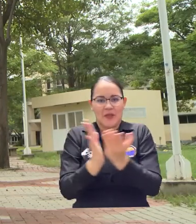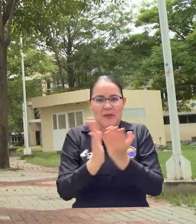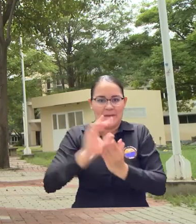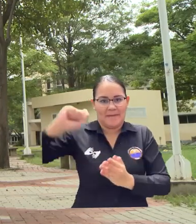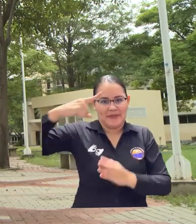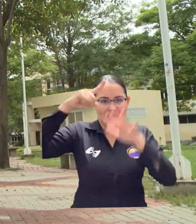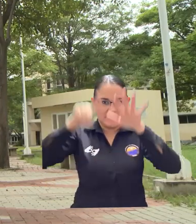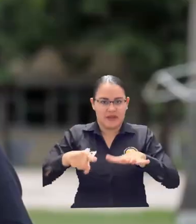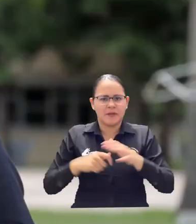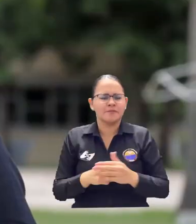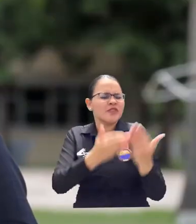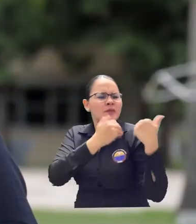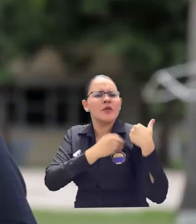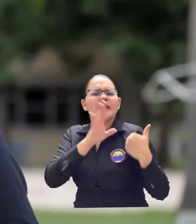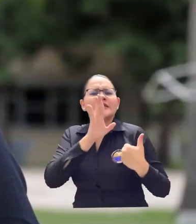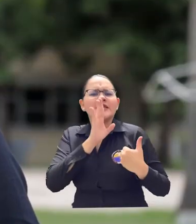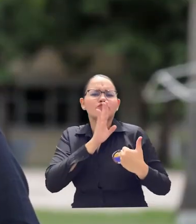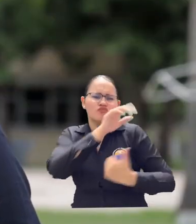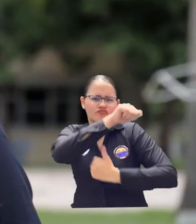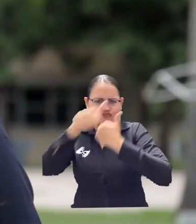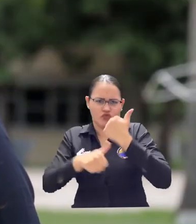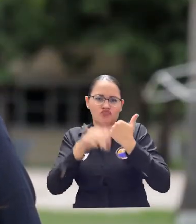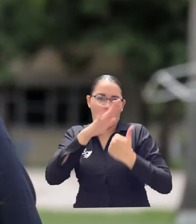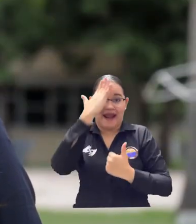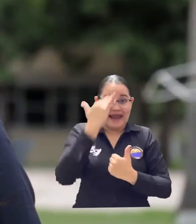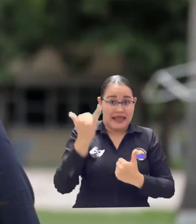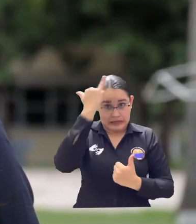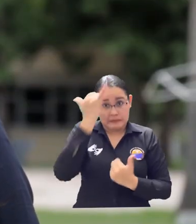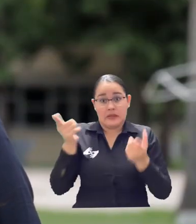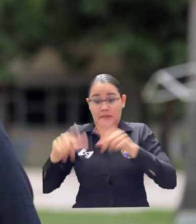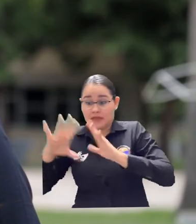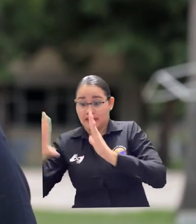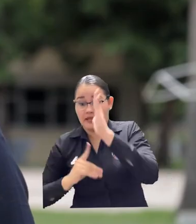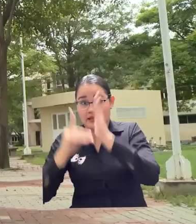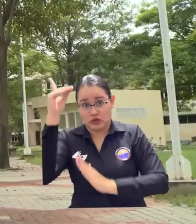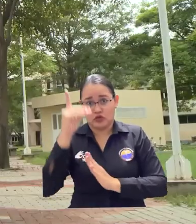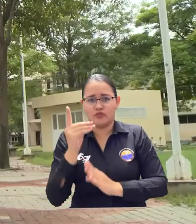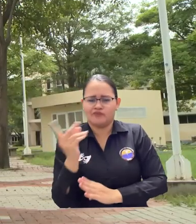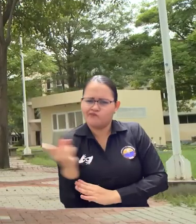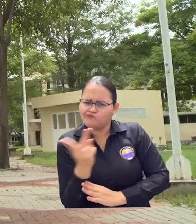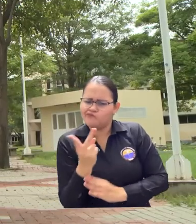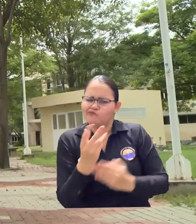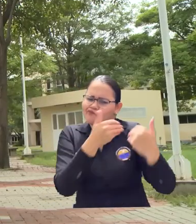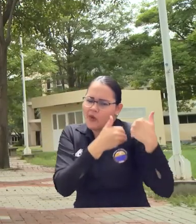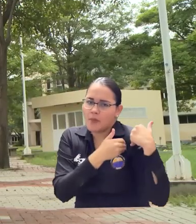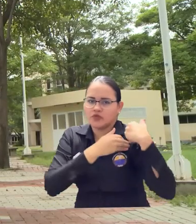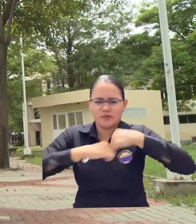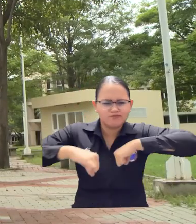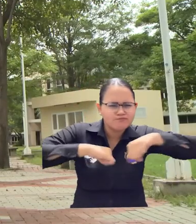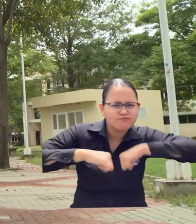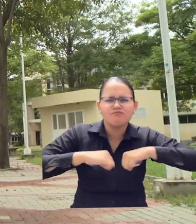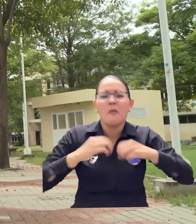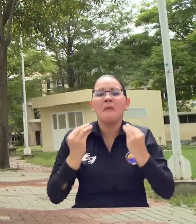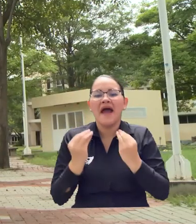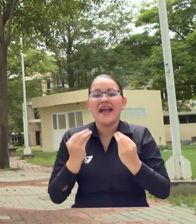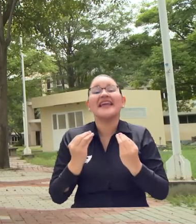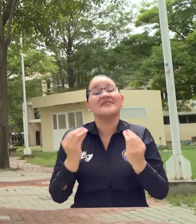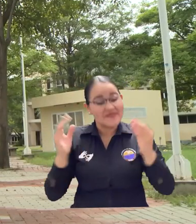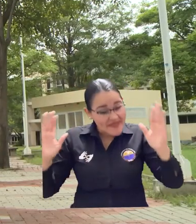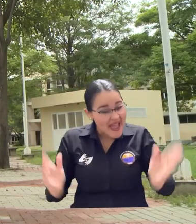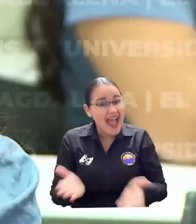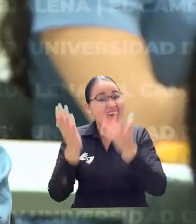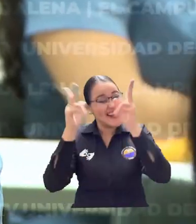Vicerrectoría Académica y Desarrollo Estudiantil, quienes desplegaron la mejor organización posible para en la distancia recibir con los brazos abiertos a los